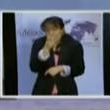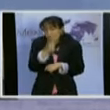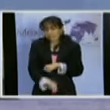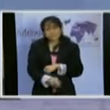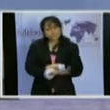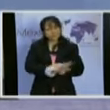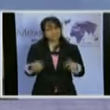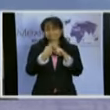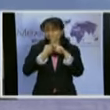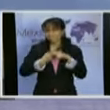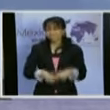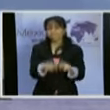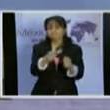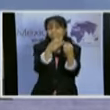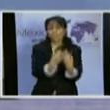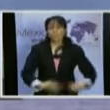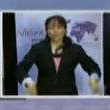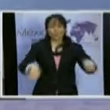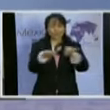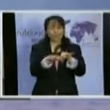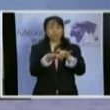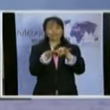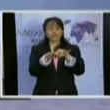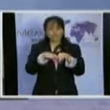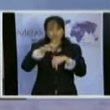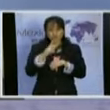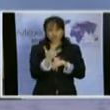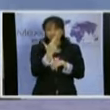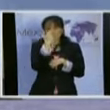seremos capaces de seguir creando estos espacios.